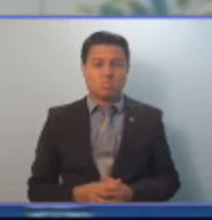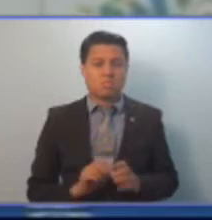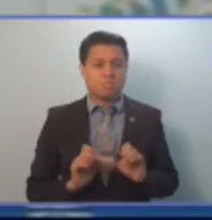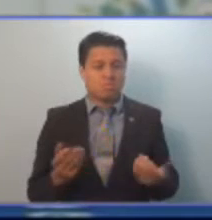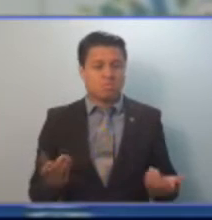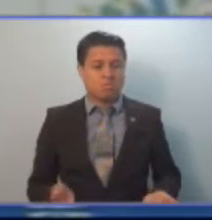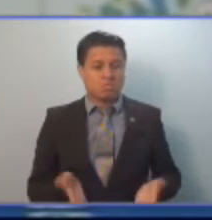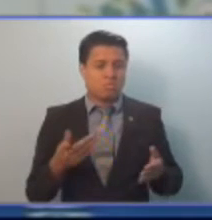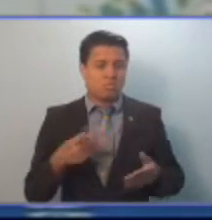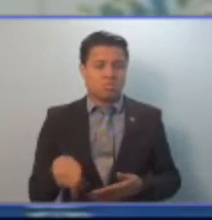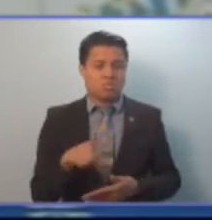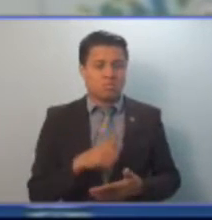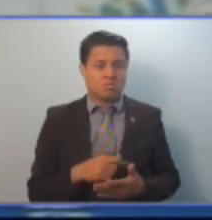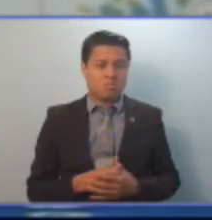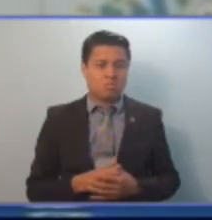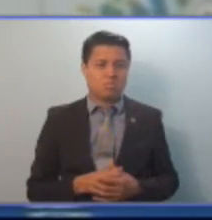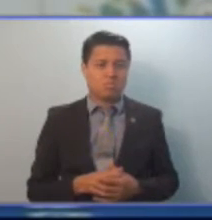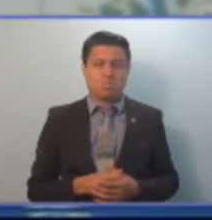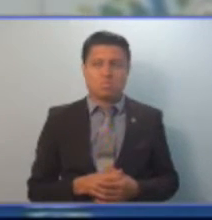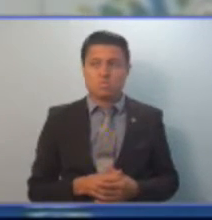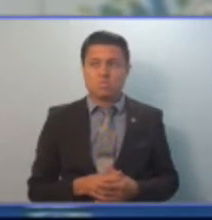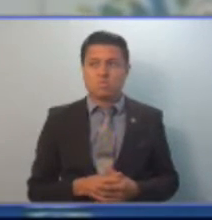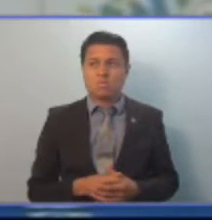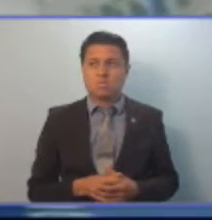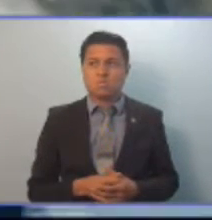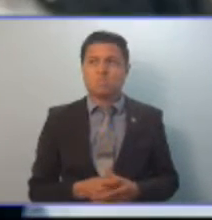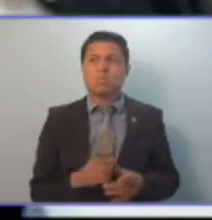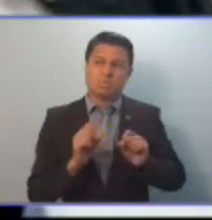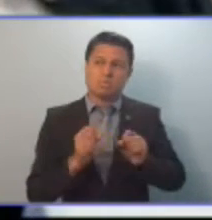impulsada por ellos, que es el neoconstitucionalismo,